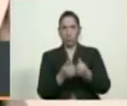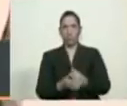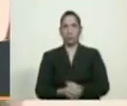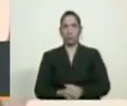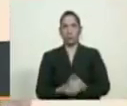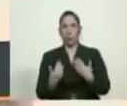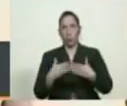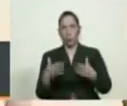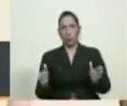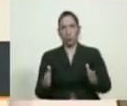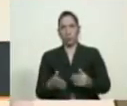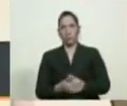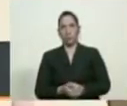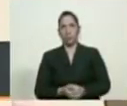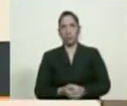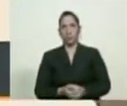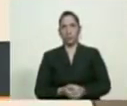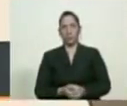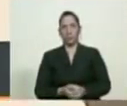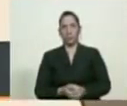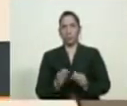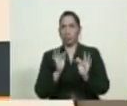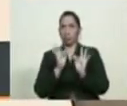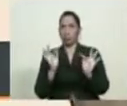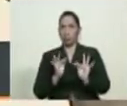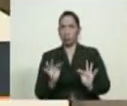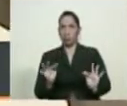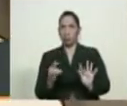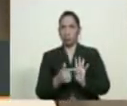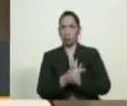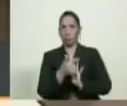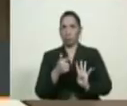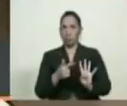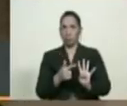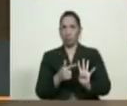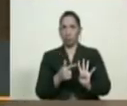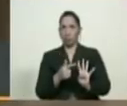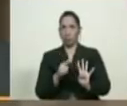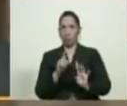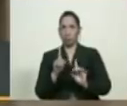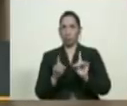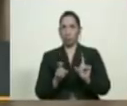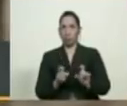que, de esa manera, creo que las cuatro preguntas son contestadas.